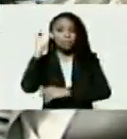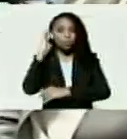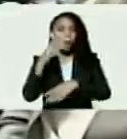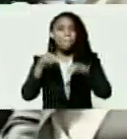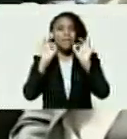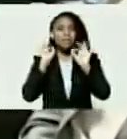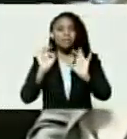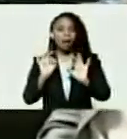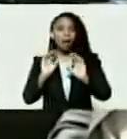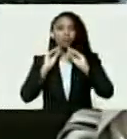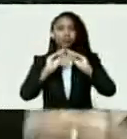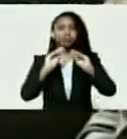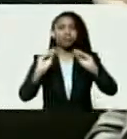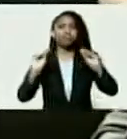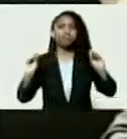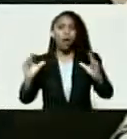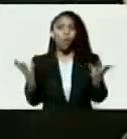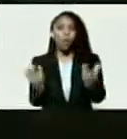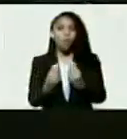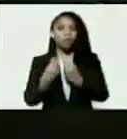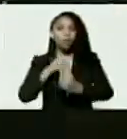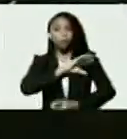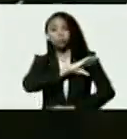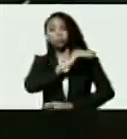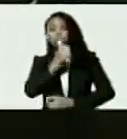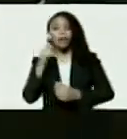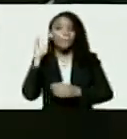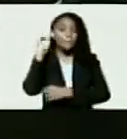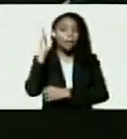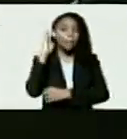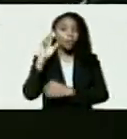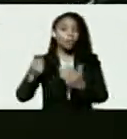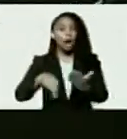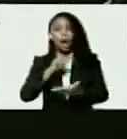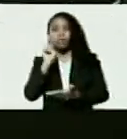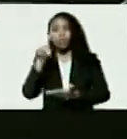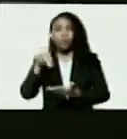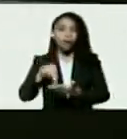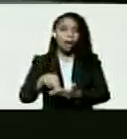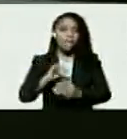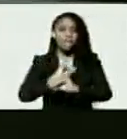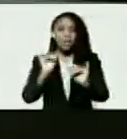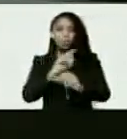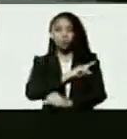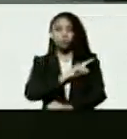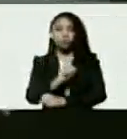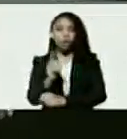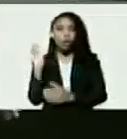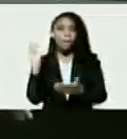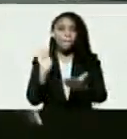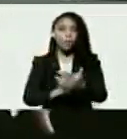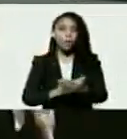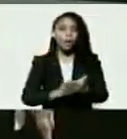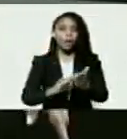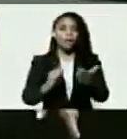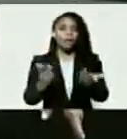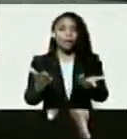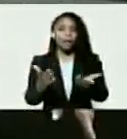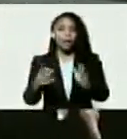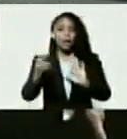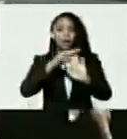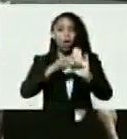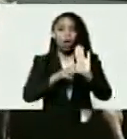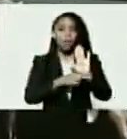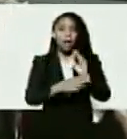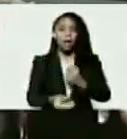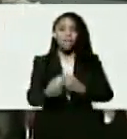especial convocada por la Junta Directiva del Parlamento Nacional. Gracias, diputada, a fin por favor, de cumplir lo que establece el